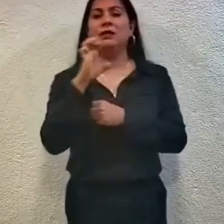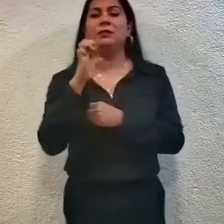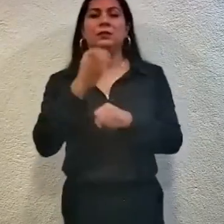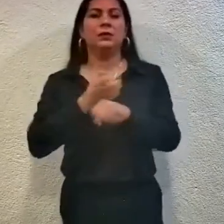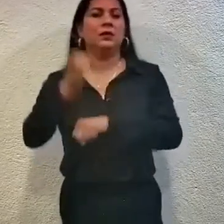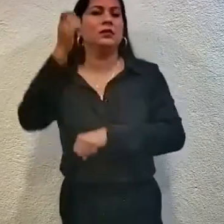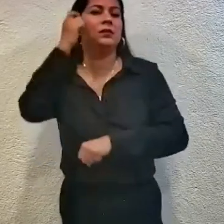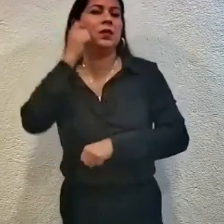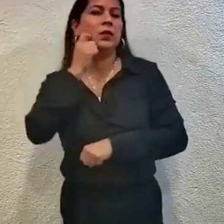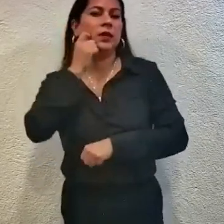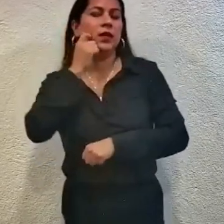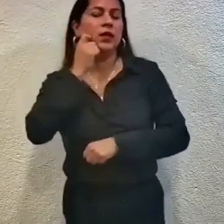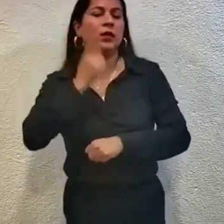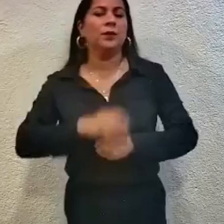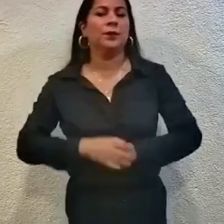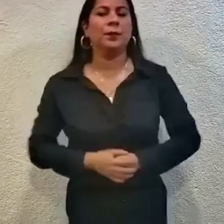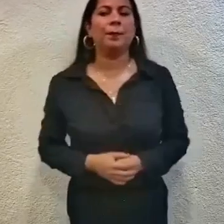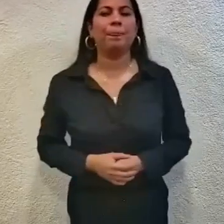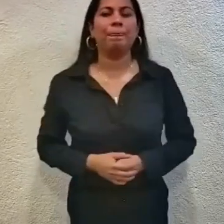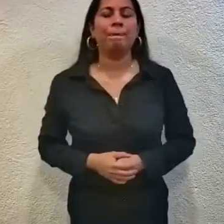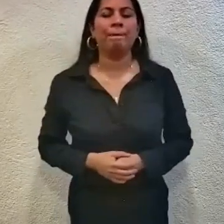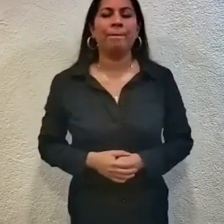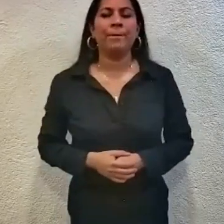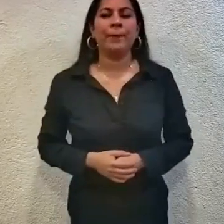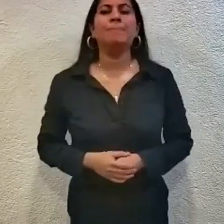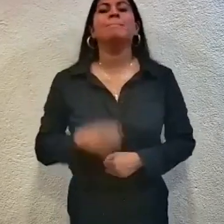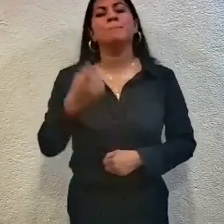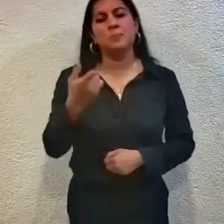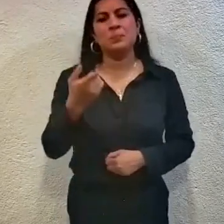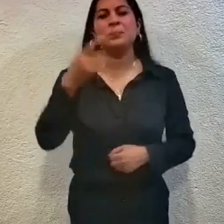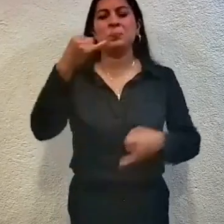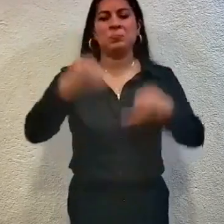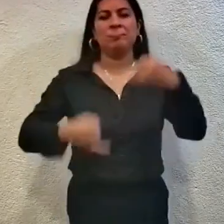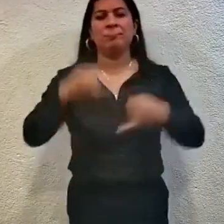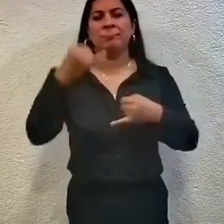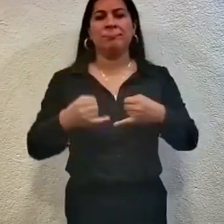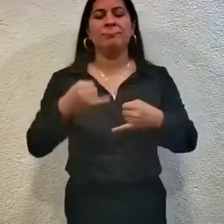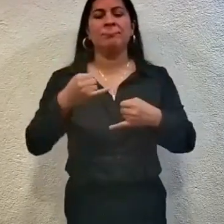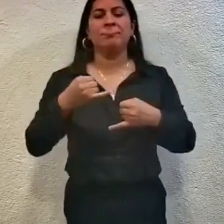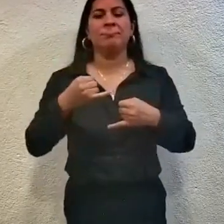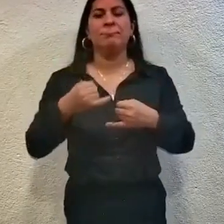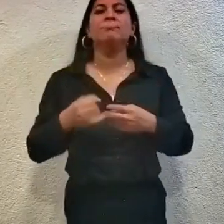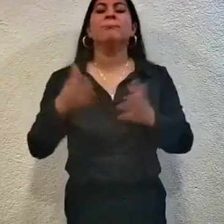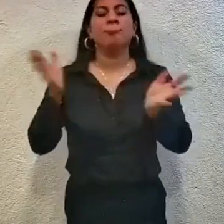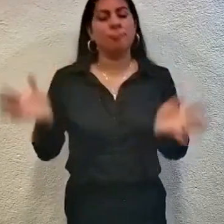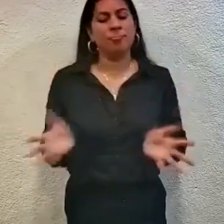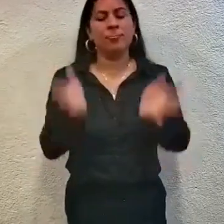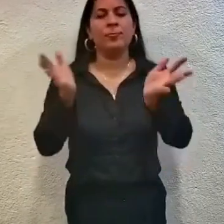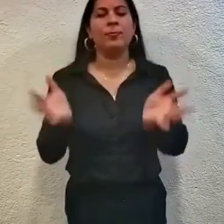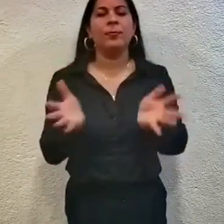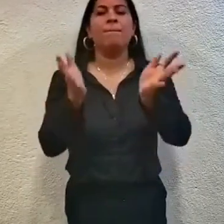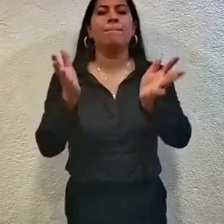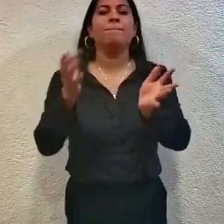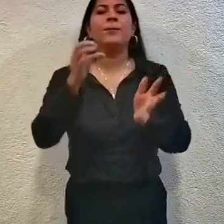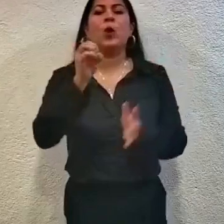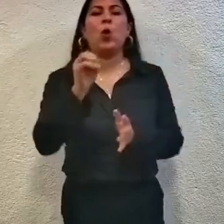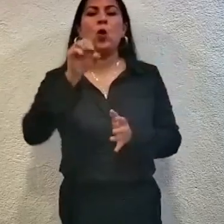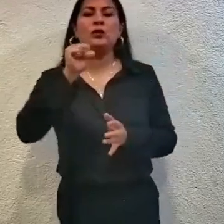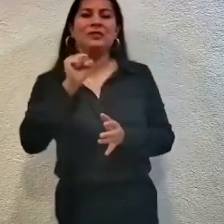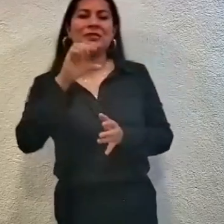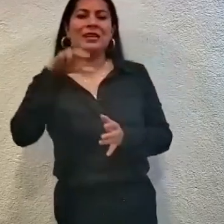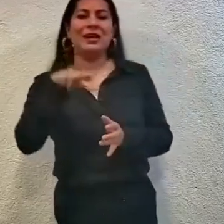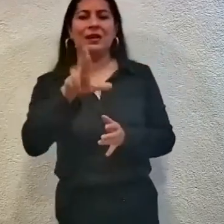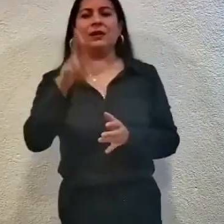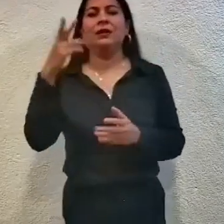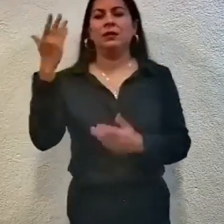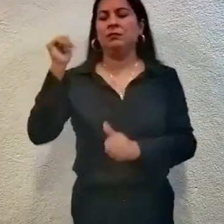de Participación Ciudadana del Estado de Guerrero, mientras que el juicio electoral ciudadano fue promovido por el ciudadano Óscar Sánchez Luna en